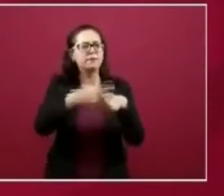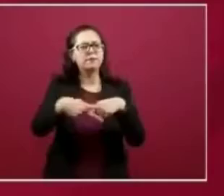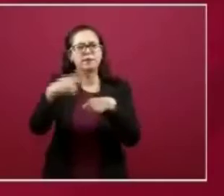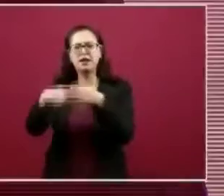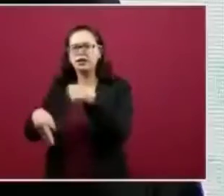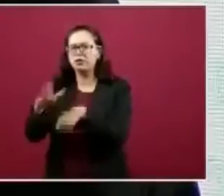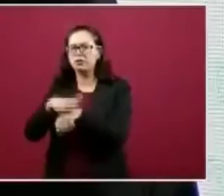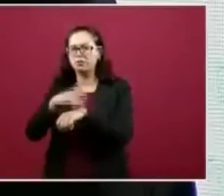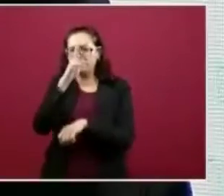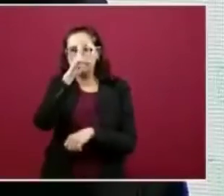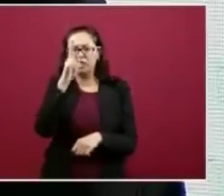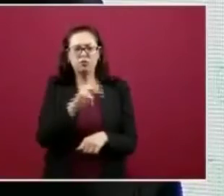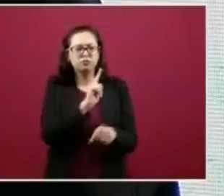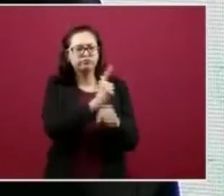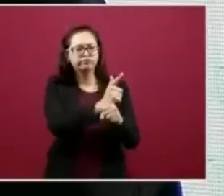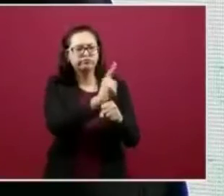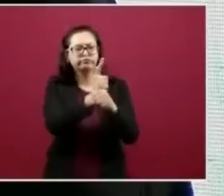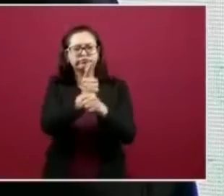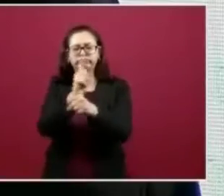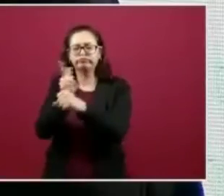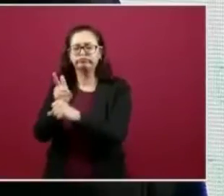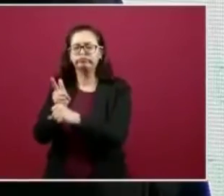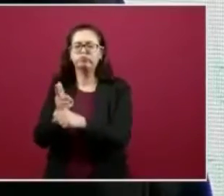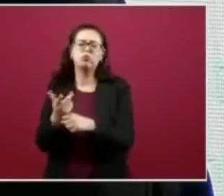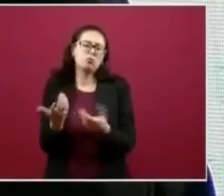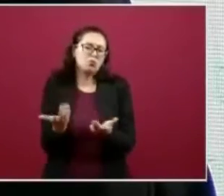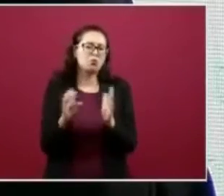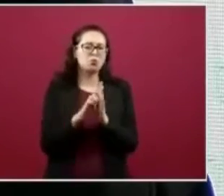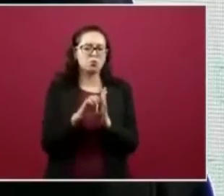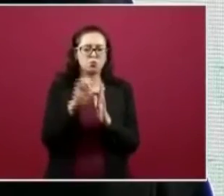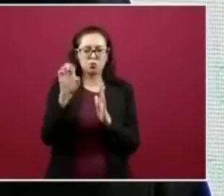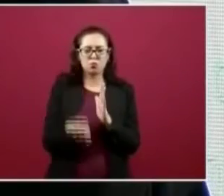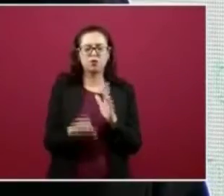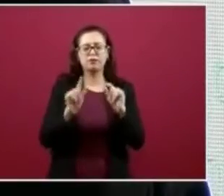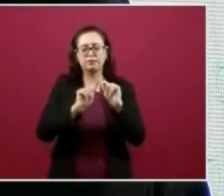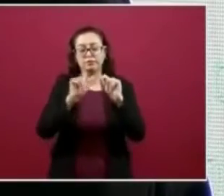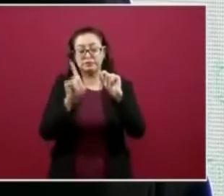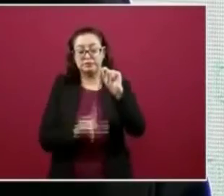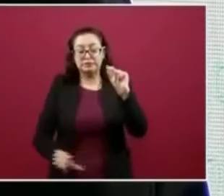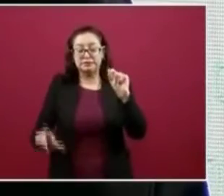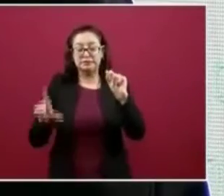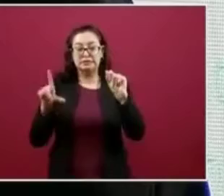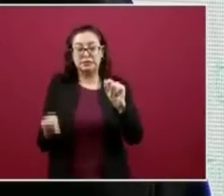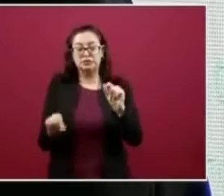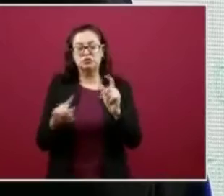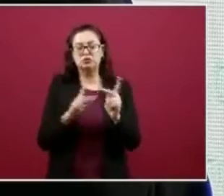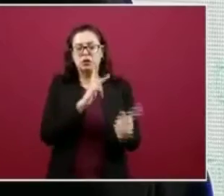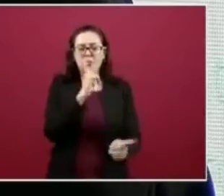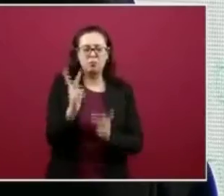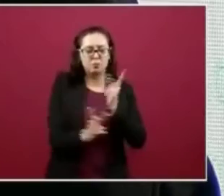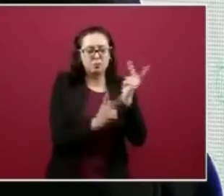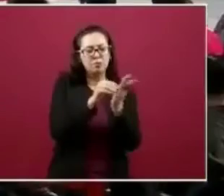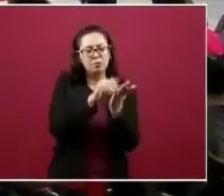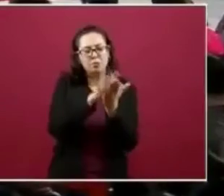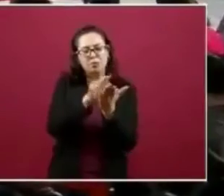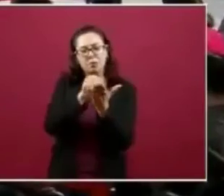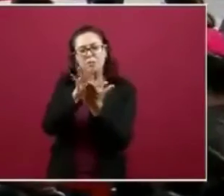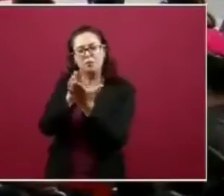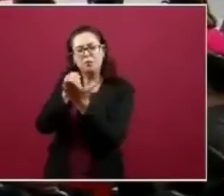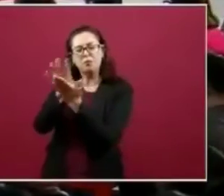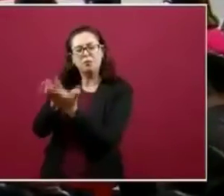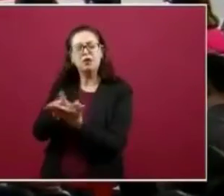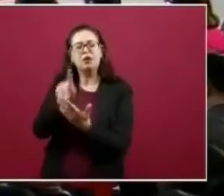las niñas. Algunos ejemplos de lo que vamos a hacer es un registro nacional del transporte público